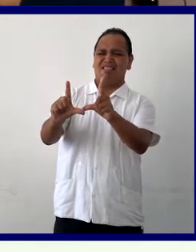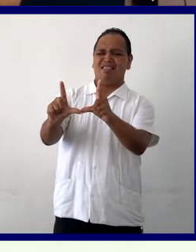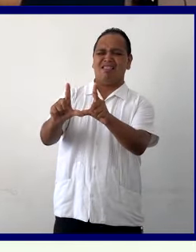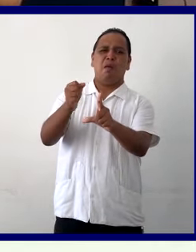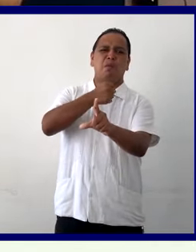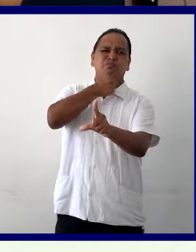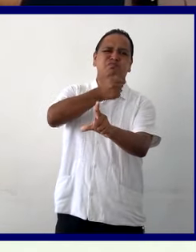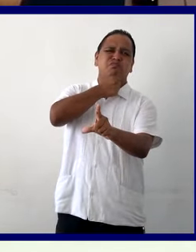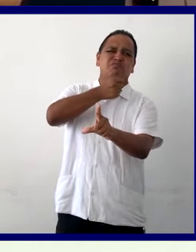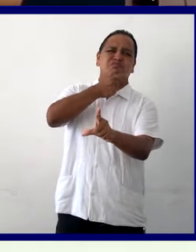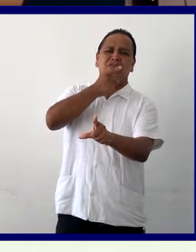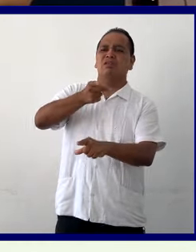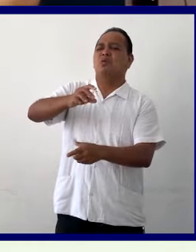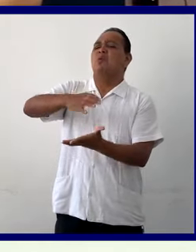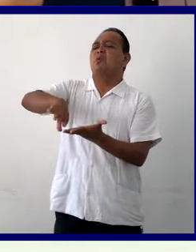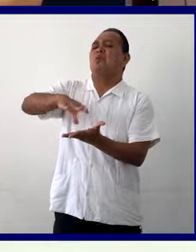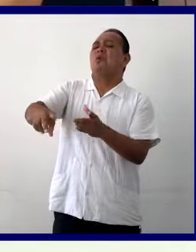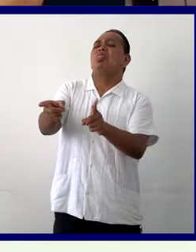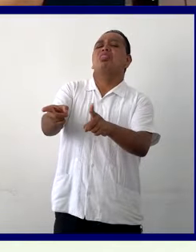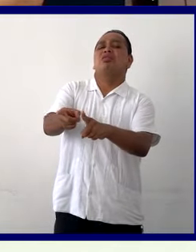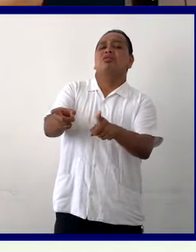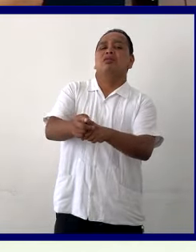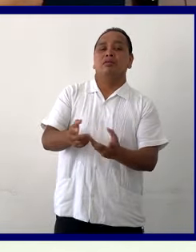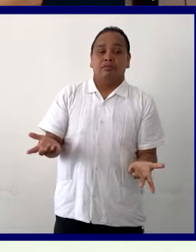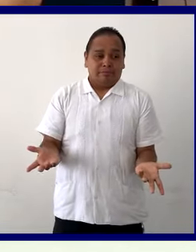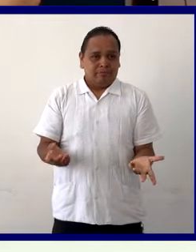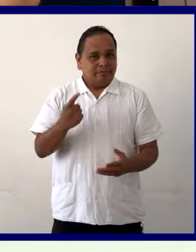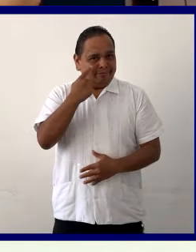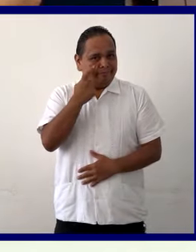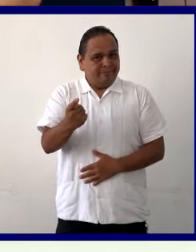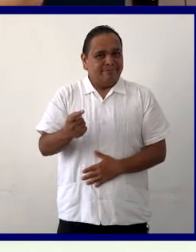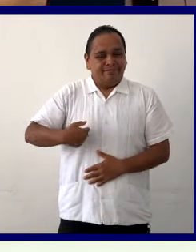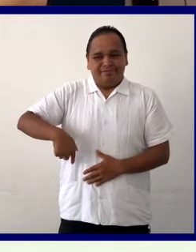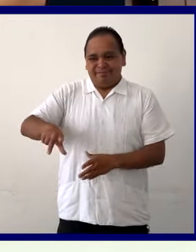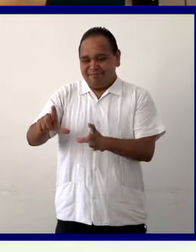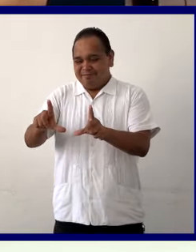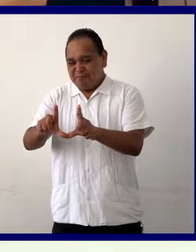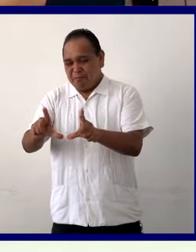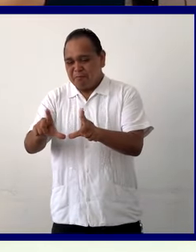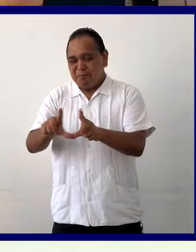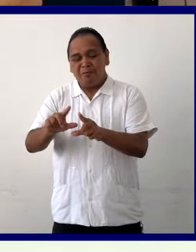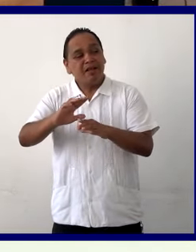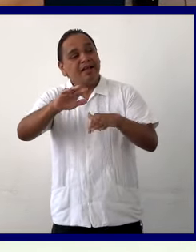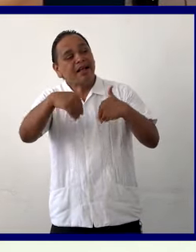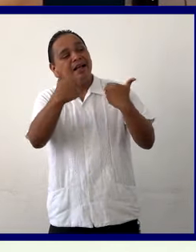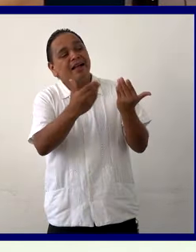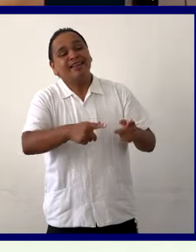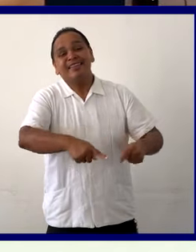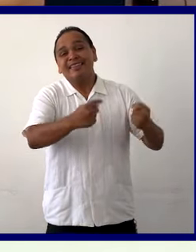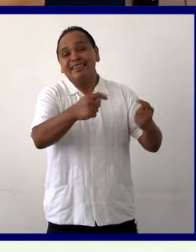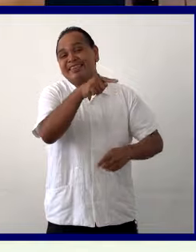¿Dónde lo compraste? No, es un estilo vintage. Me lo dijo. Lo compré en el Tianguis con la Salomé.